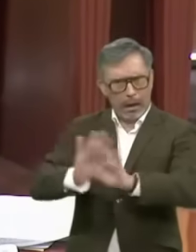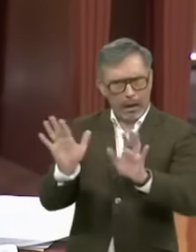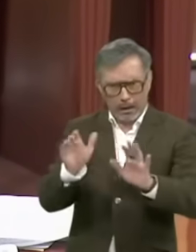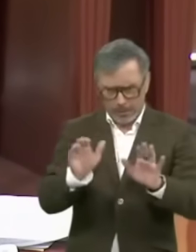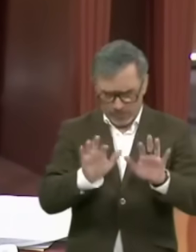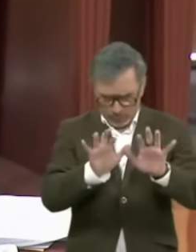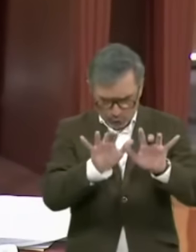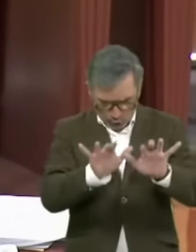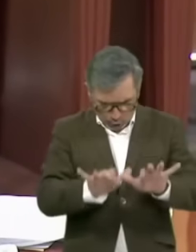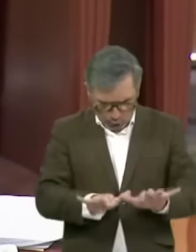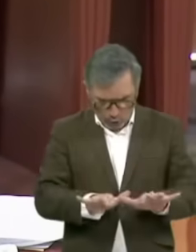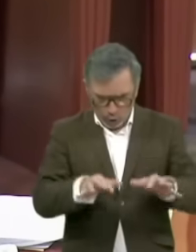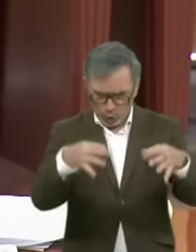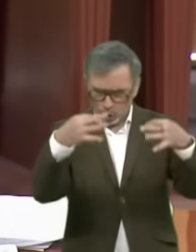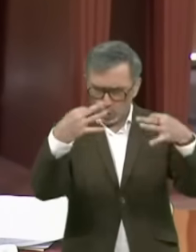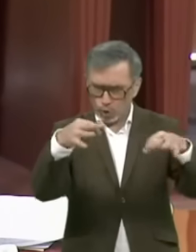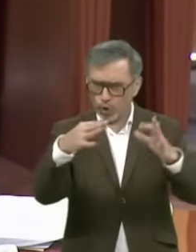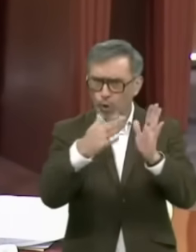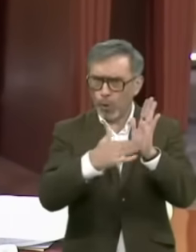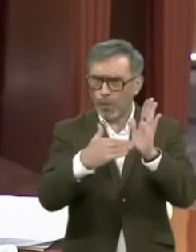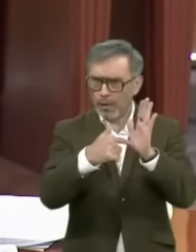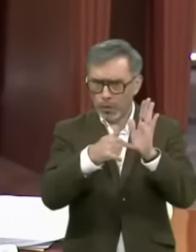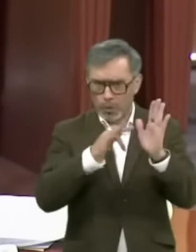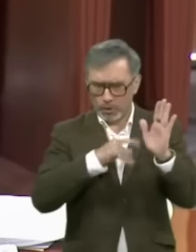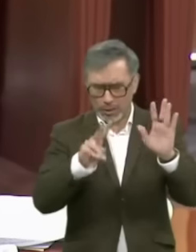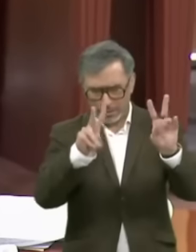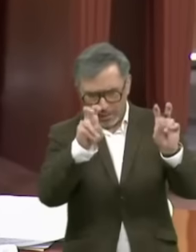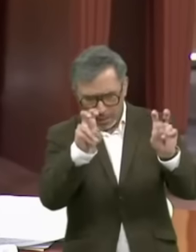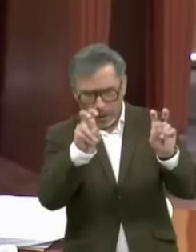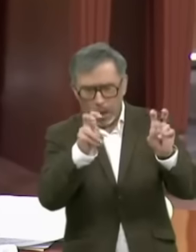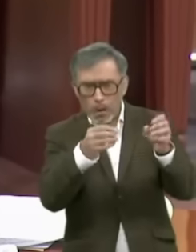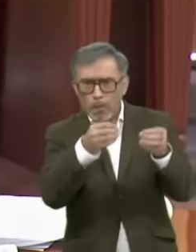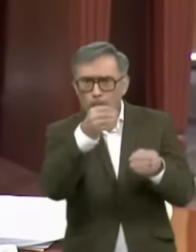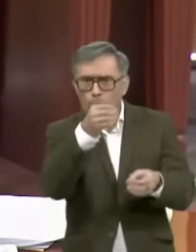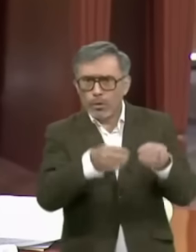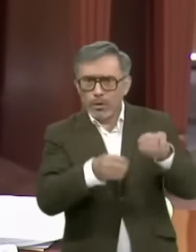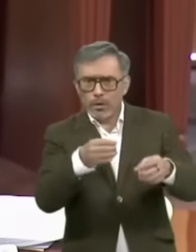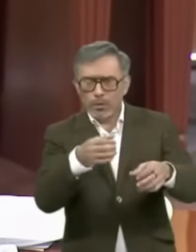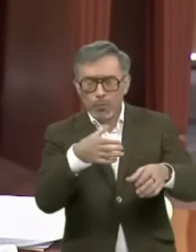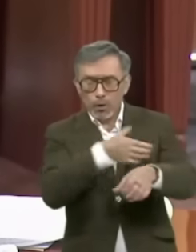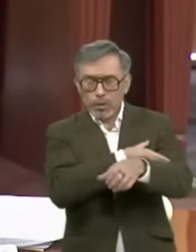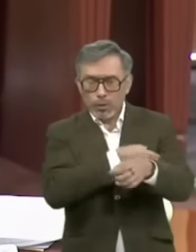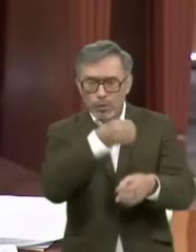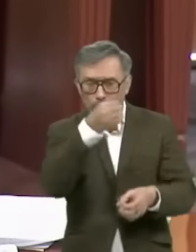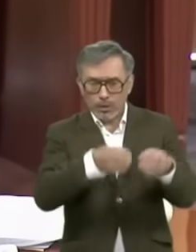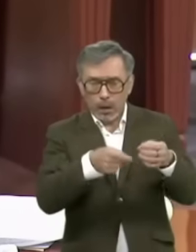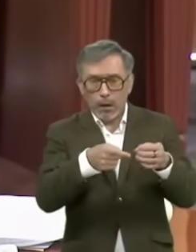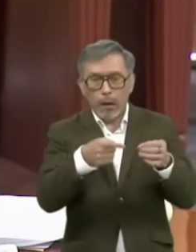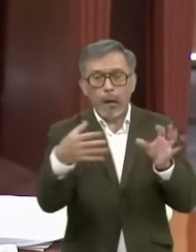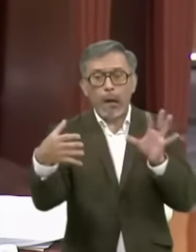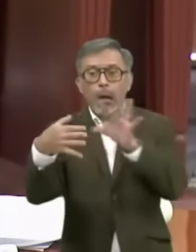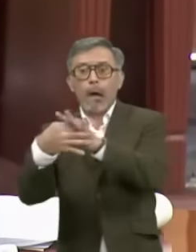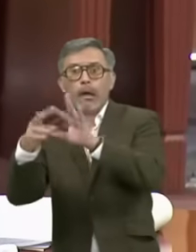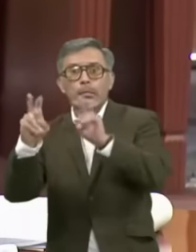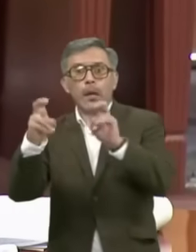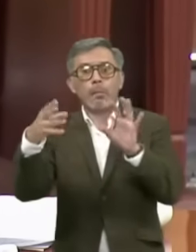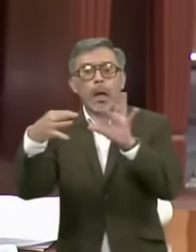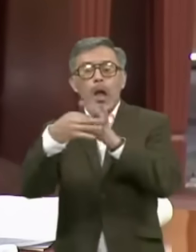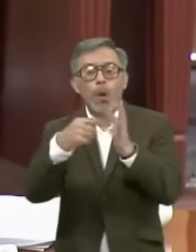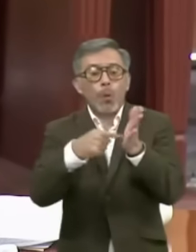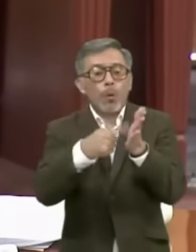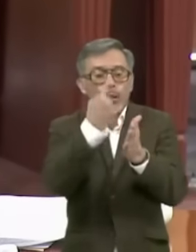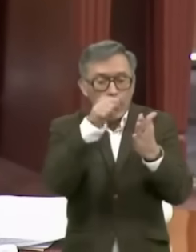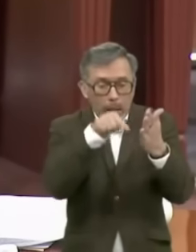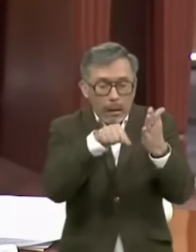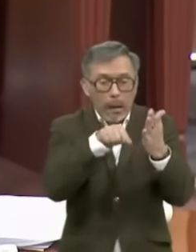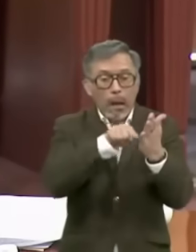documento a la reforma al Poder Judicial, una sola referencia. No tiene tampoco